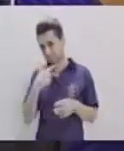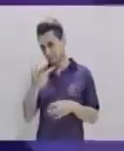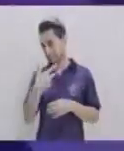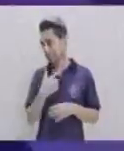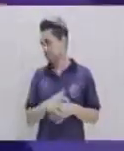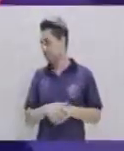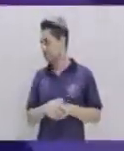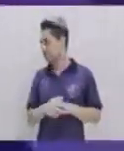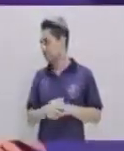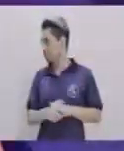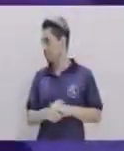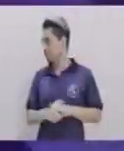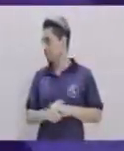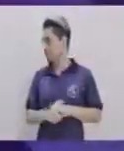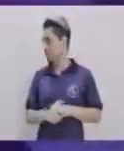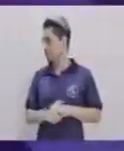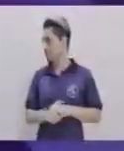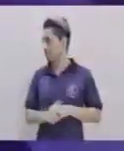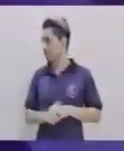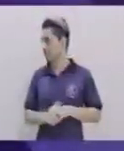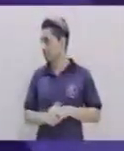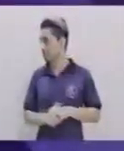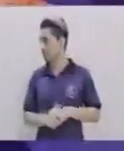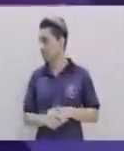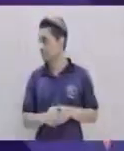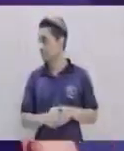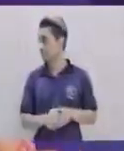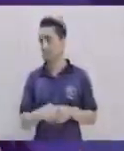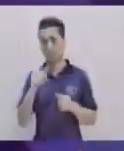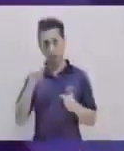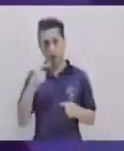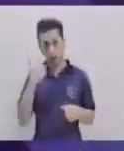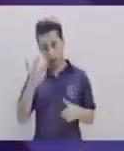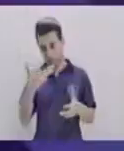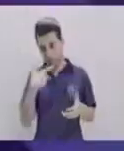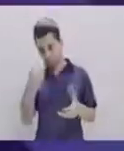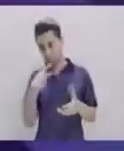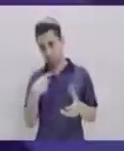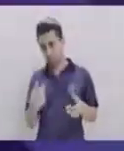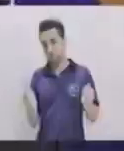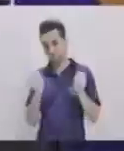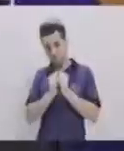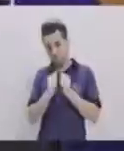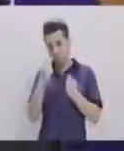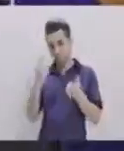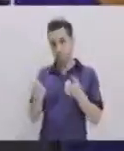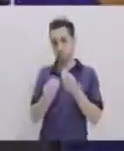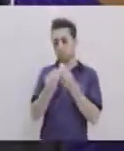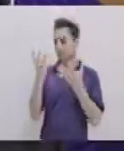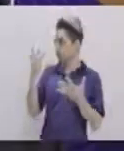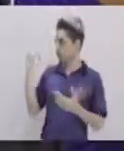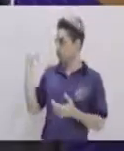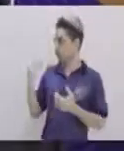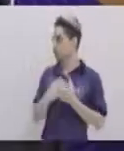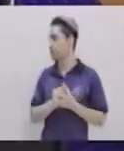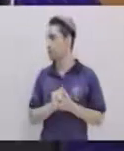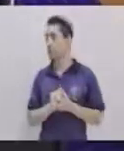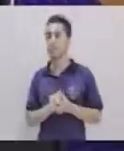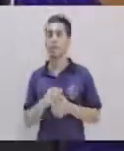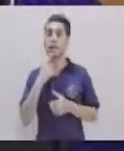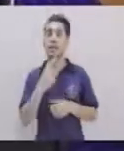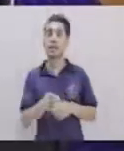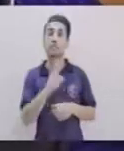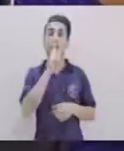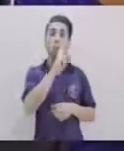conmigo. Ahora vamos a resolver un problema. ¿Me acompañas a leer el problema? Muy bien, dice, para